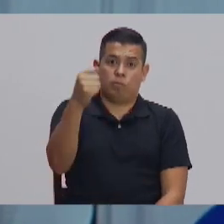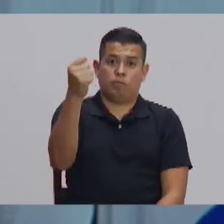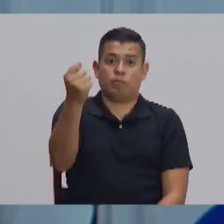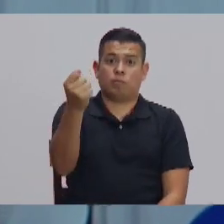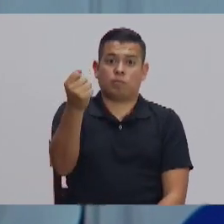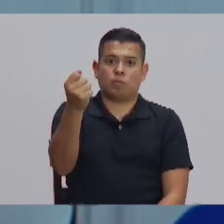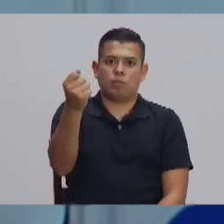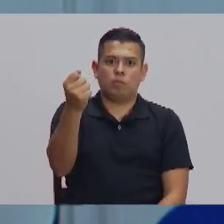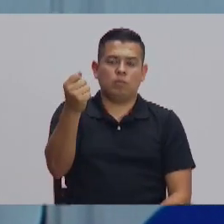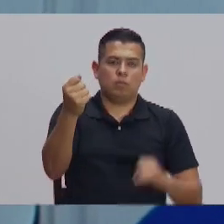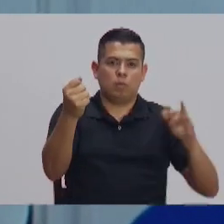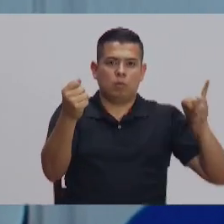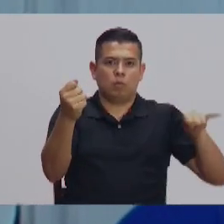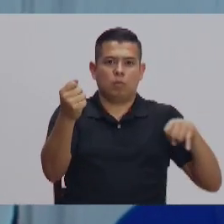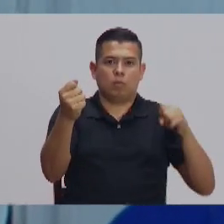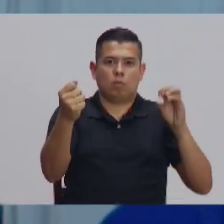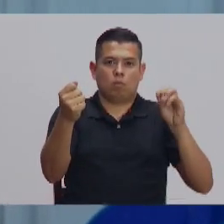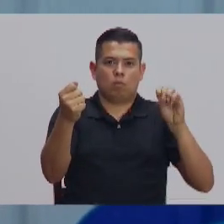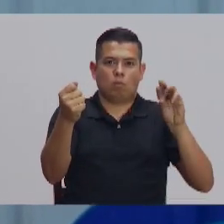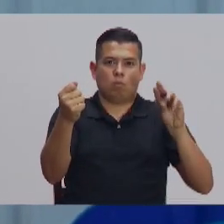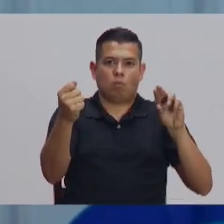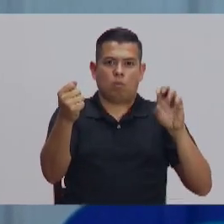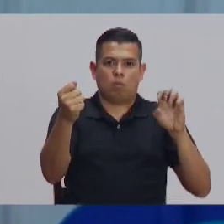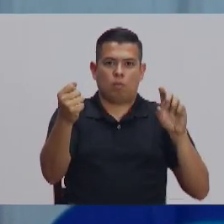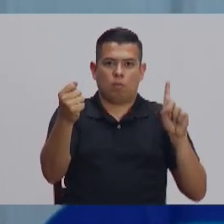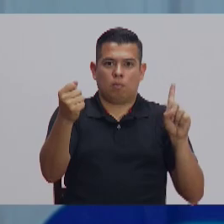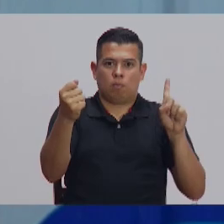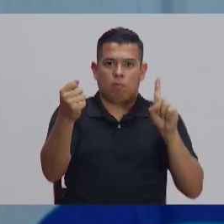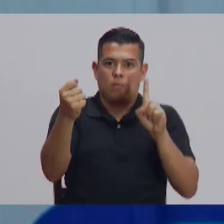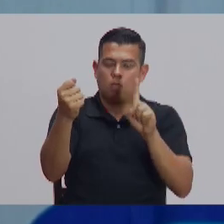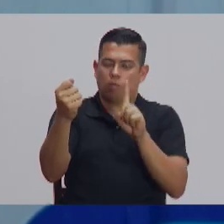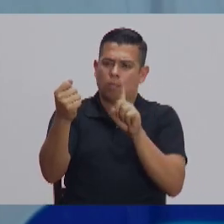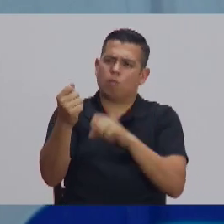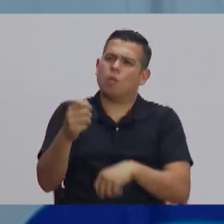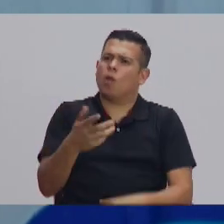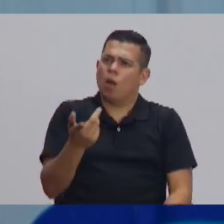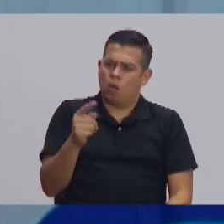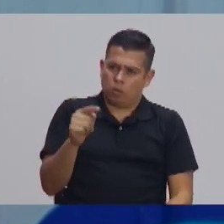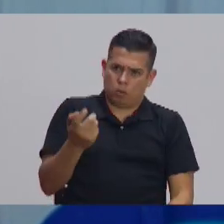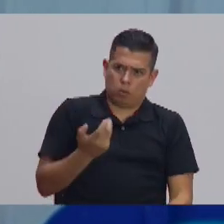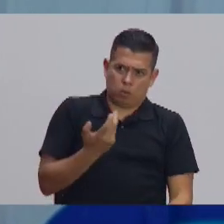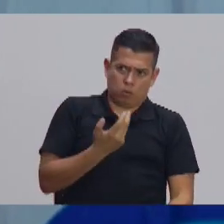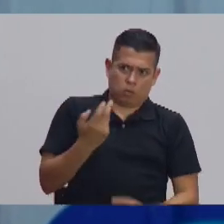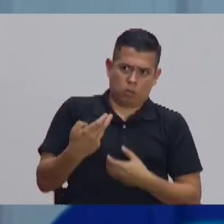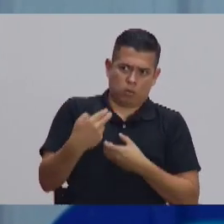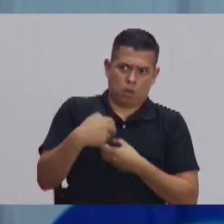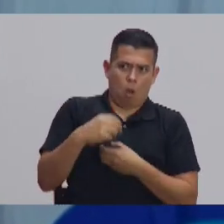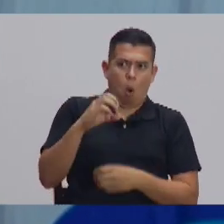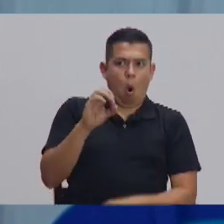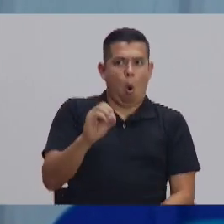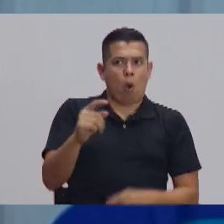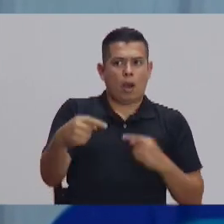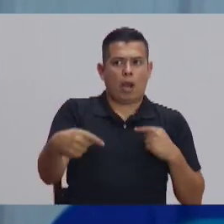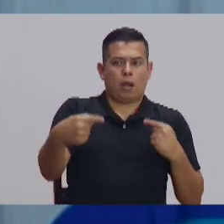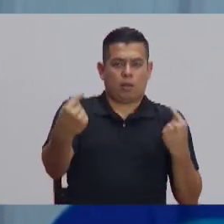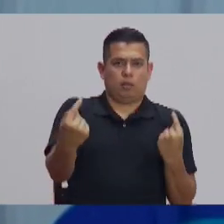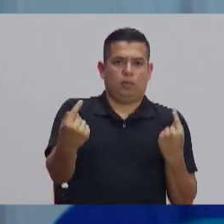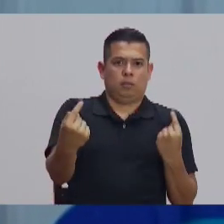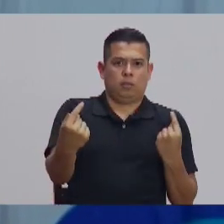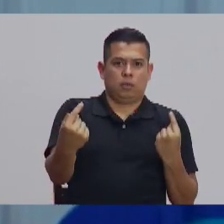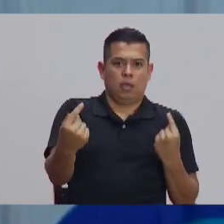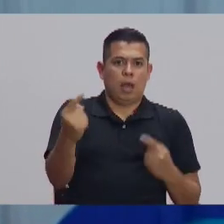mano y josué yendo hacia él le dijo eres de los nuestros o de nuestros enemigos